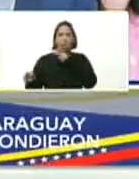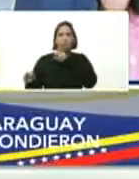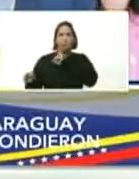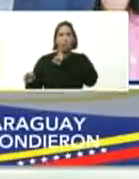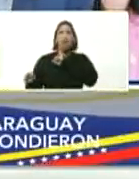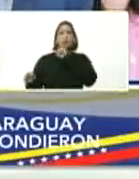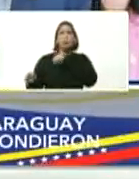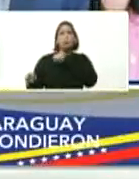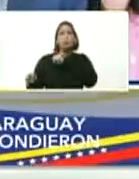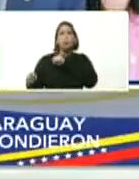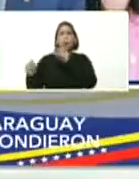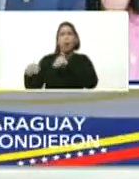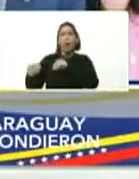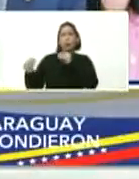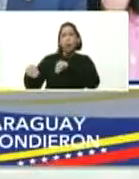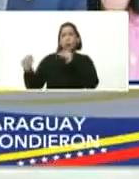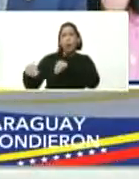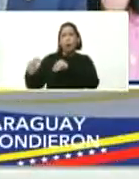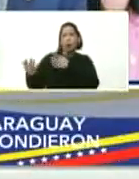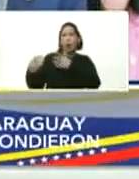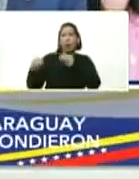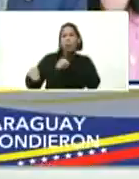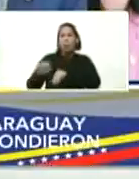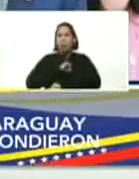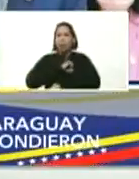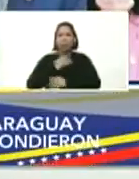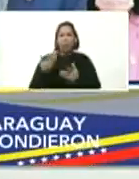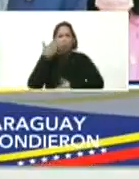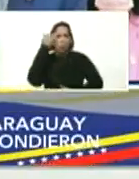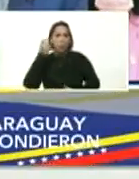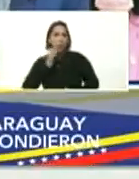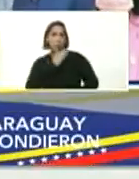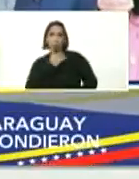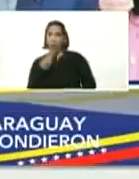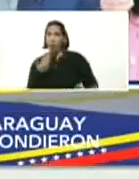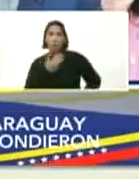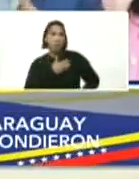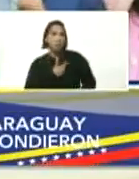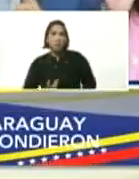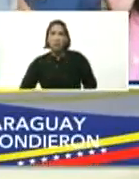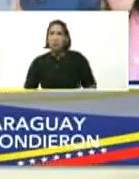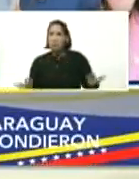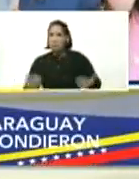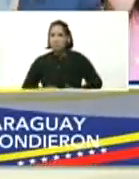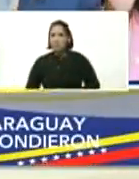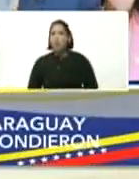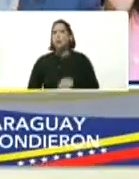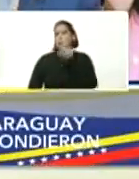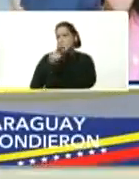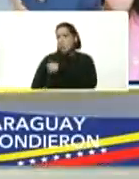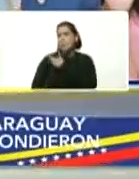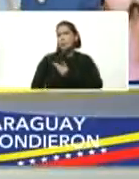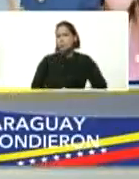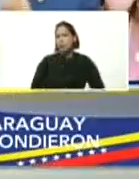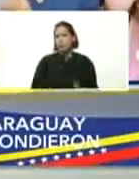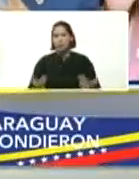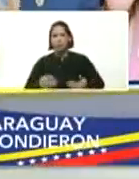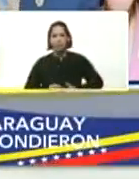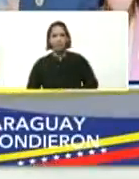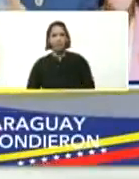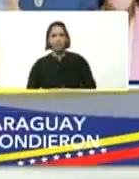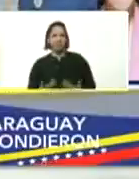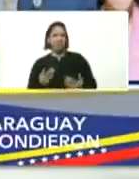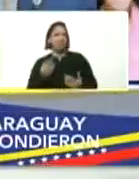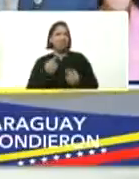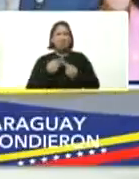sí, sí, sí, de acuerdo, presidente, de acuerdo, me decía. Se le olvidó que yo no era presidente. Y me decía, sí, presidente, Cuchito,